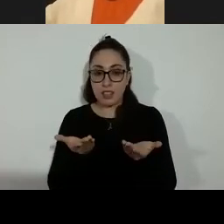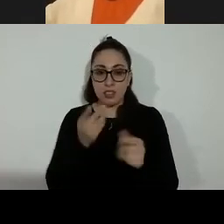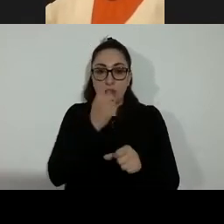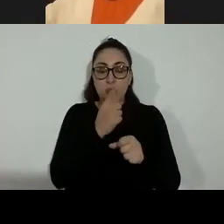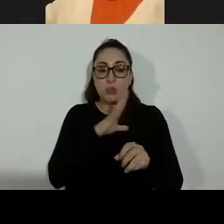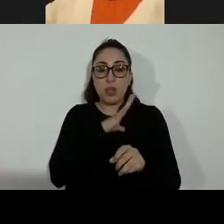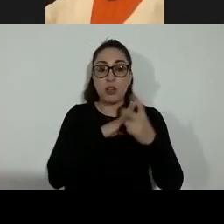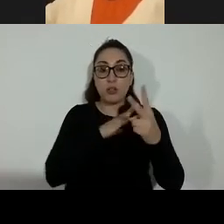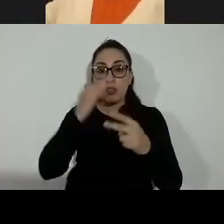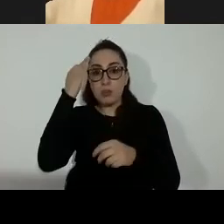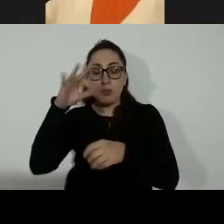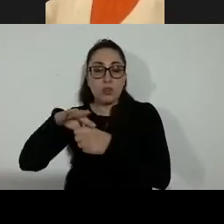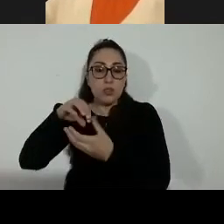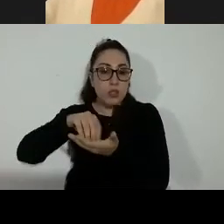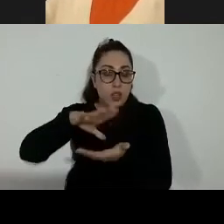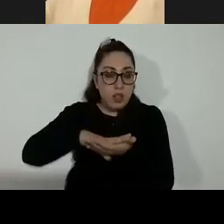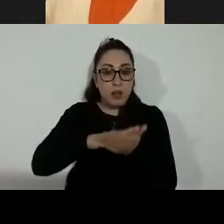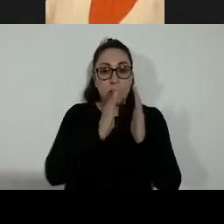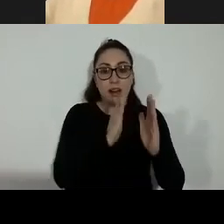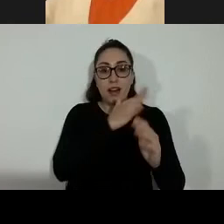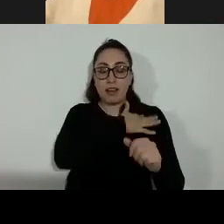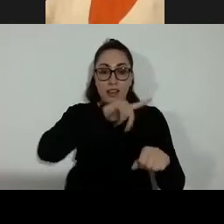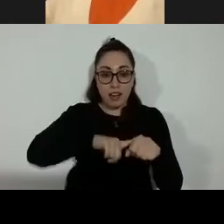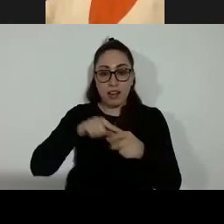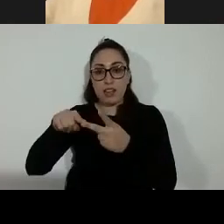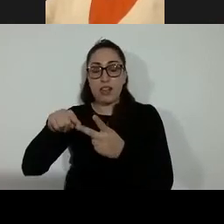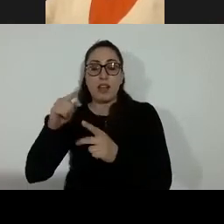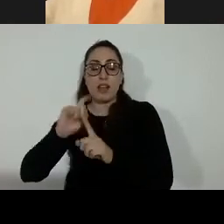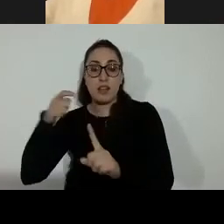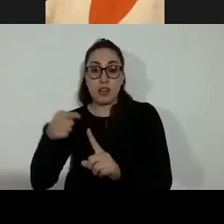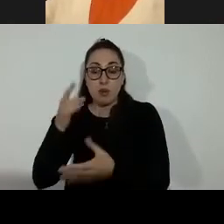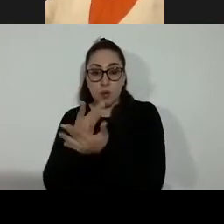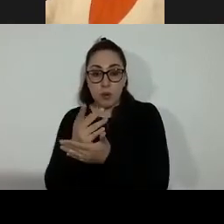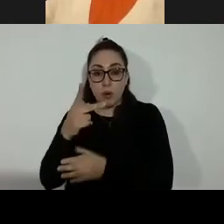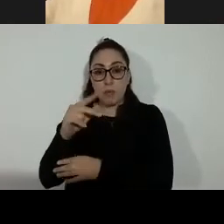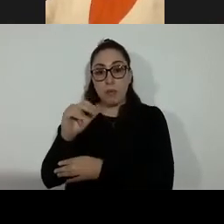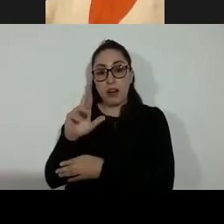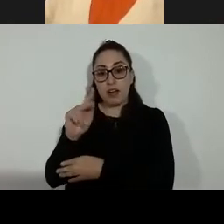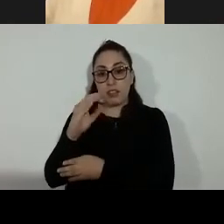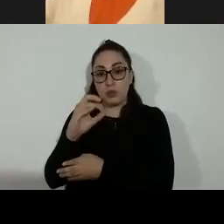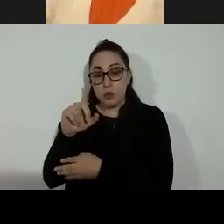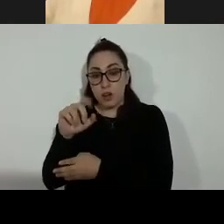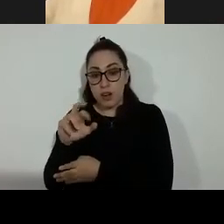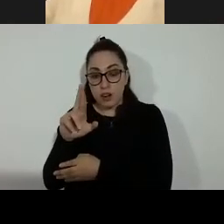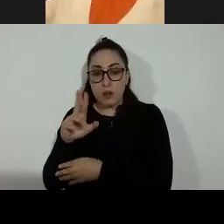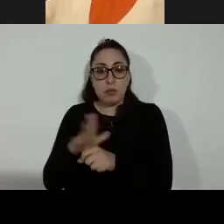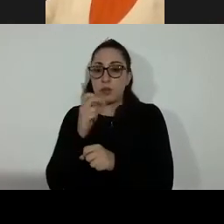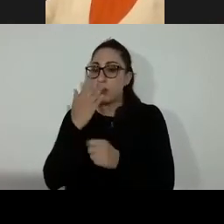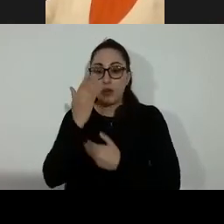parlamentario para eso. No. Por eso la interpretación es que cuando es artículo único no hay lugar a las